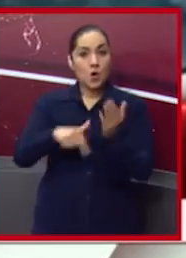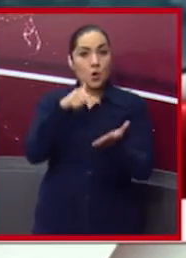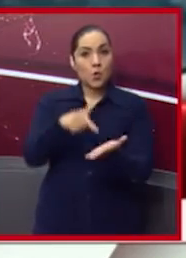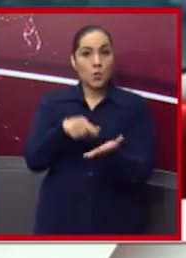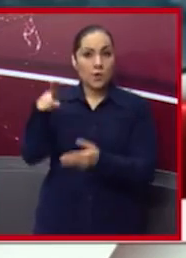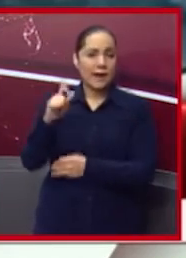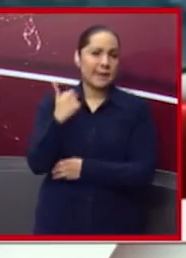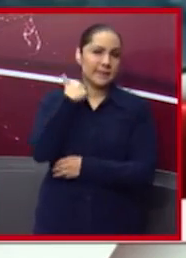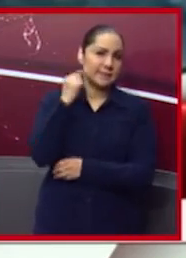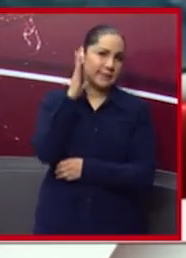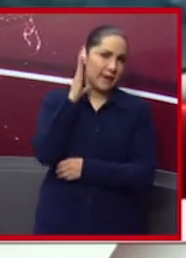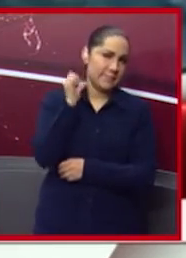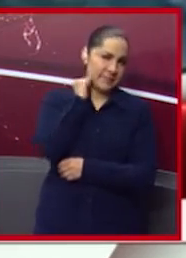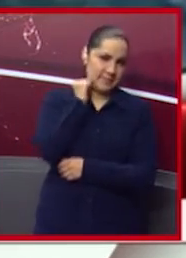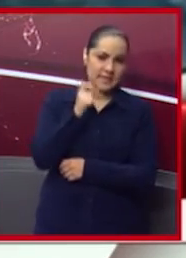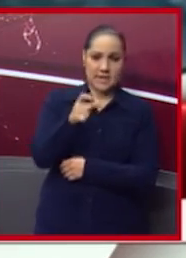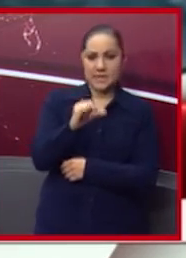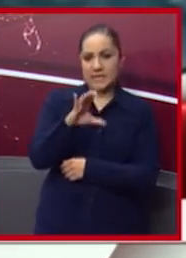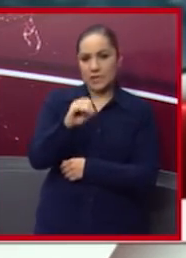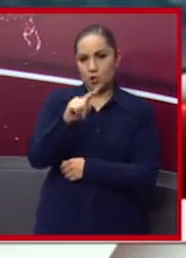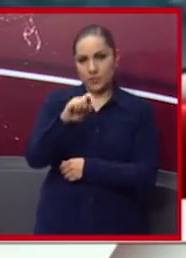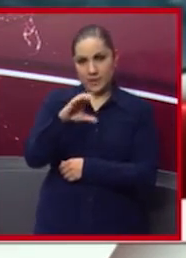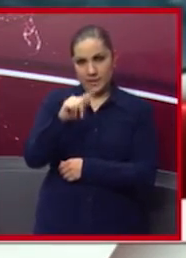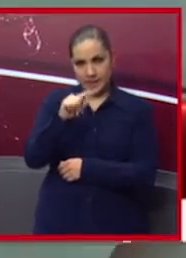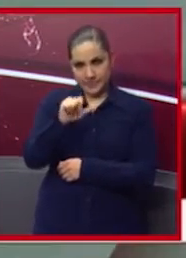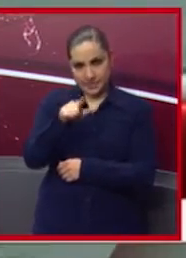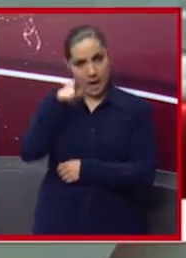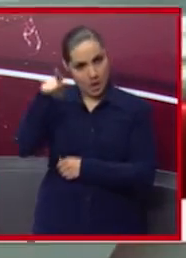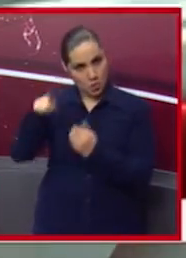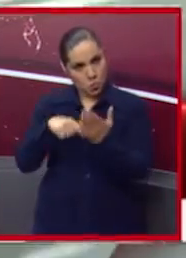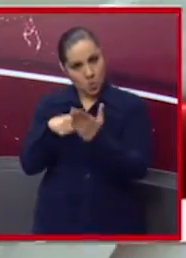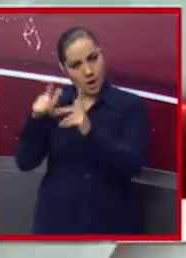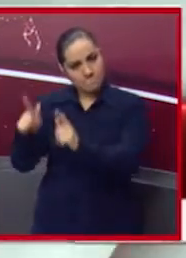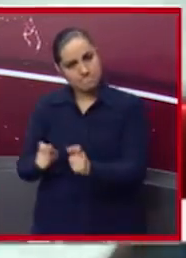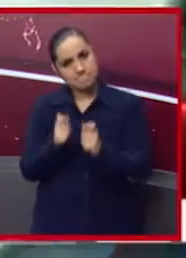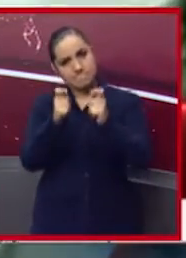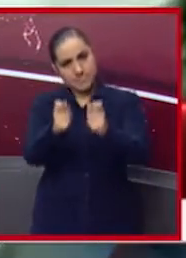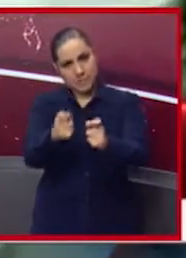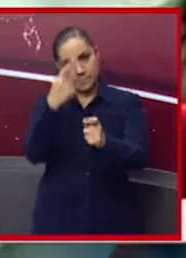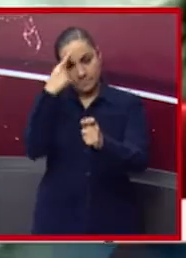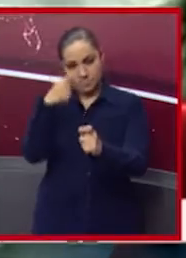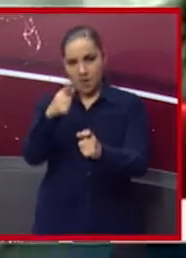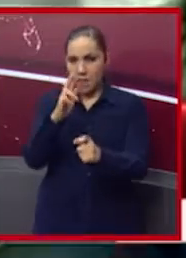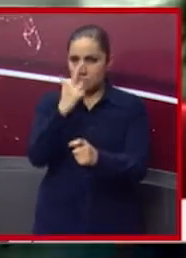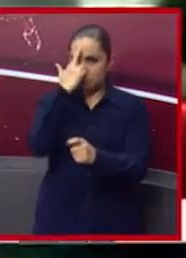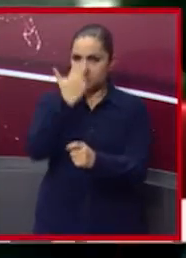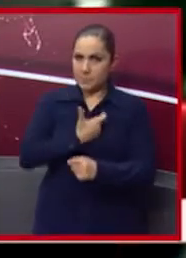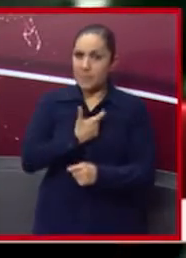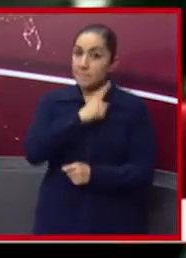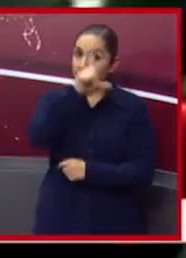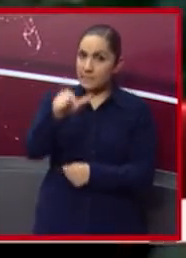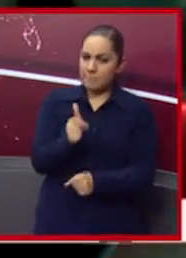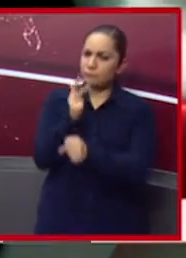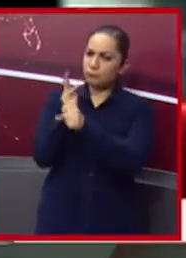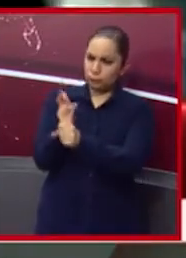de la tarde en la sede histórica del senado de la republica gico tenga tu número 9 por supuesto transmisión en vivo por este